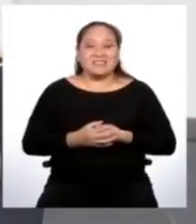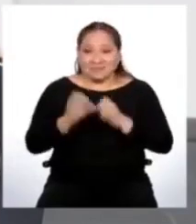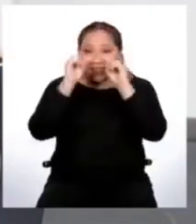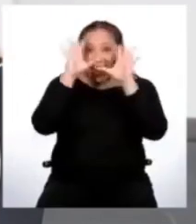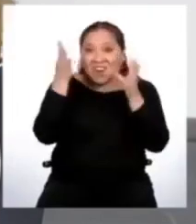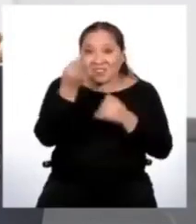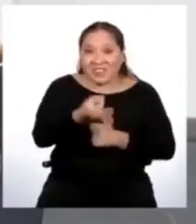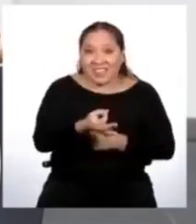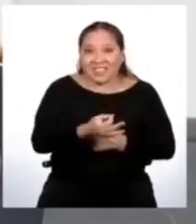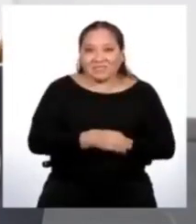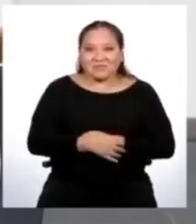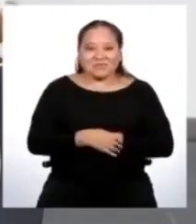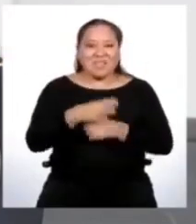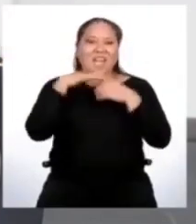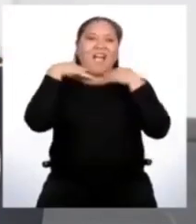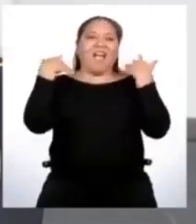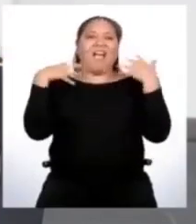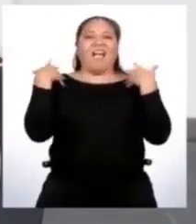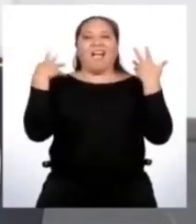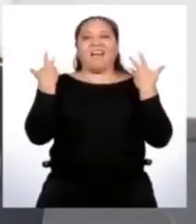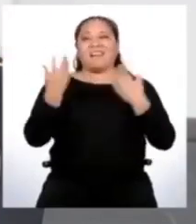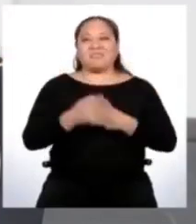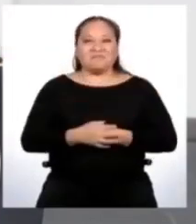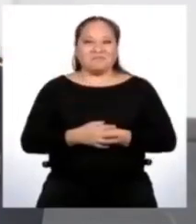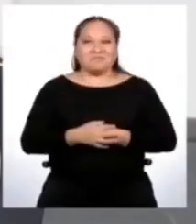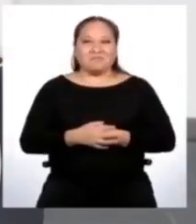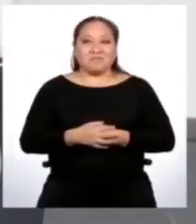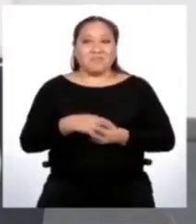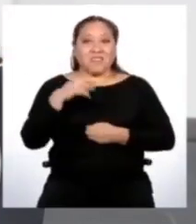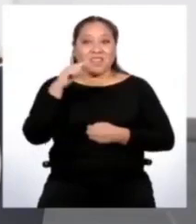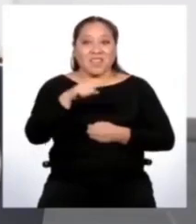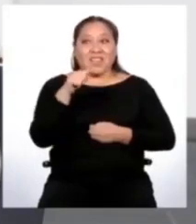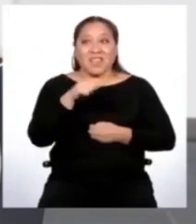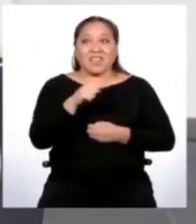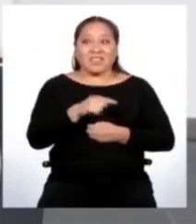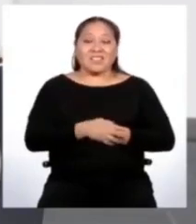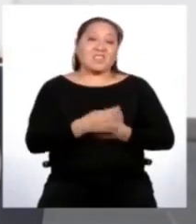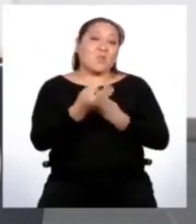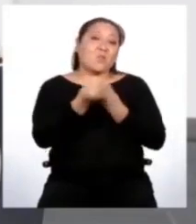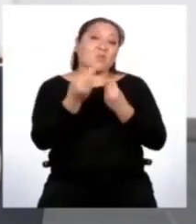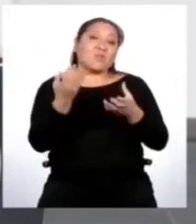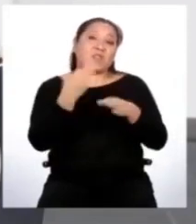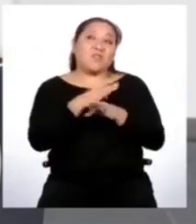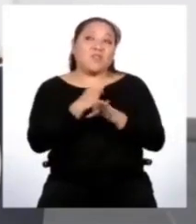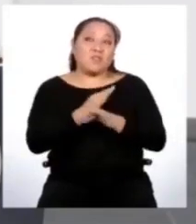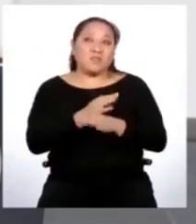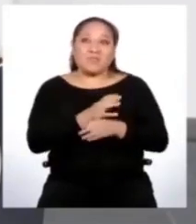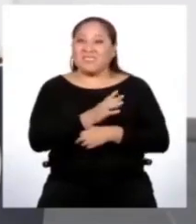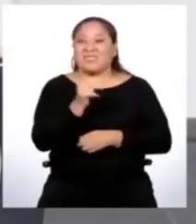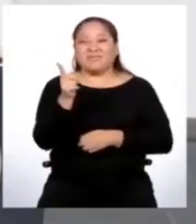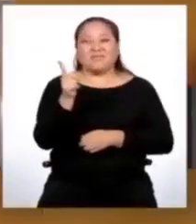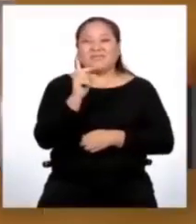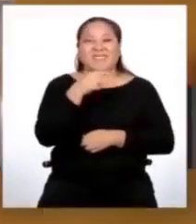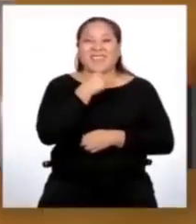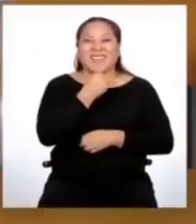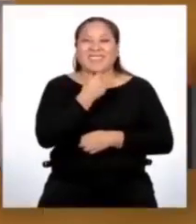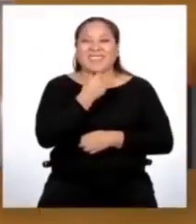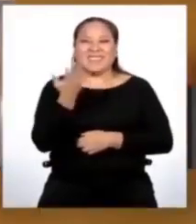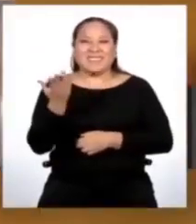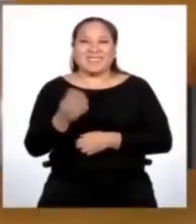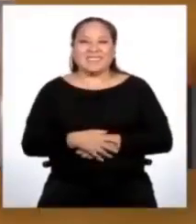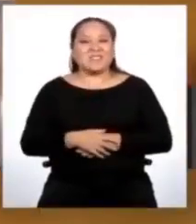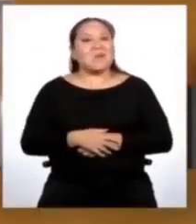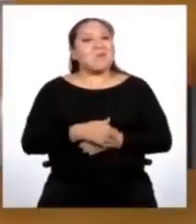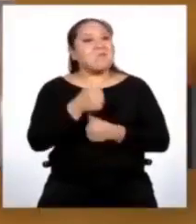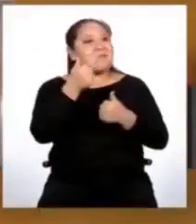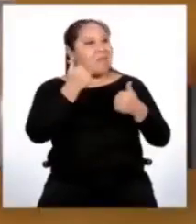Clarísimo, ¿no? Lo dije con alegría. Parece que no tenía muchas ganas de ir a ese bus. ¡Qué